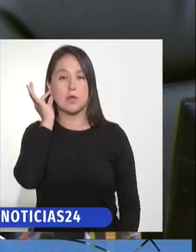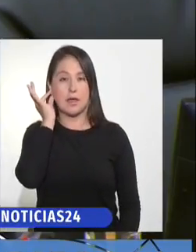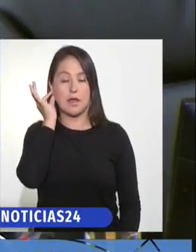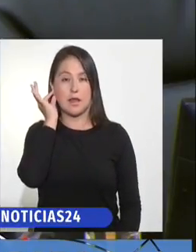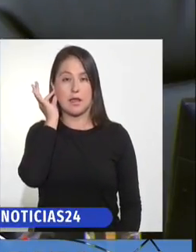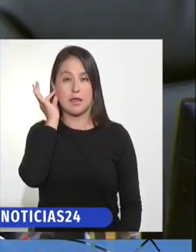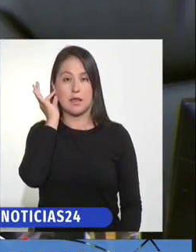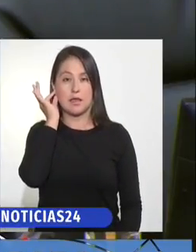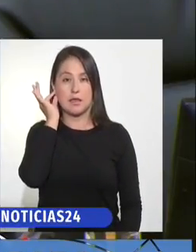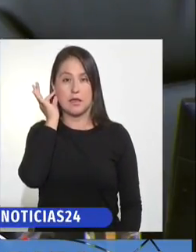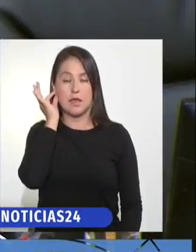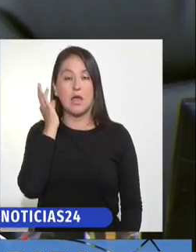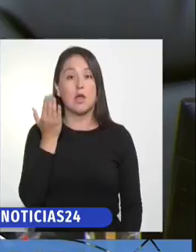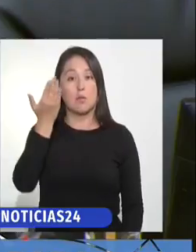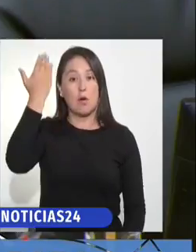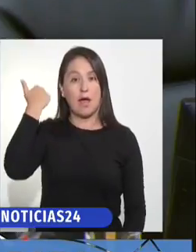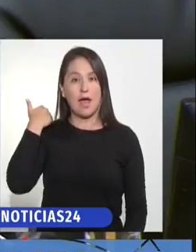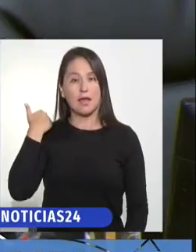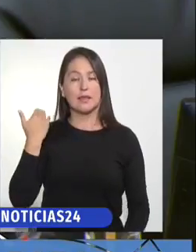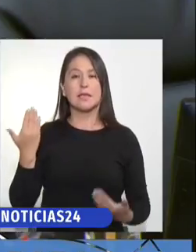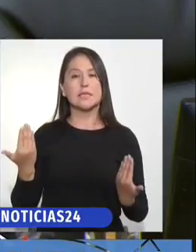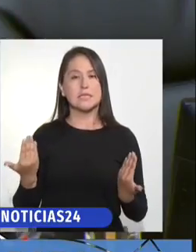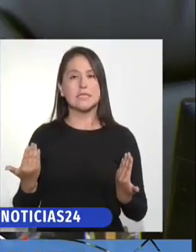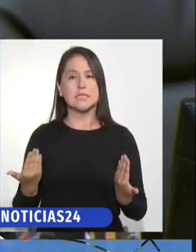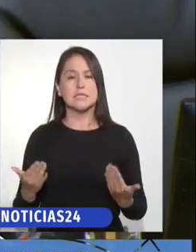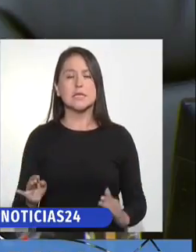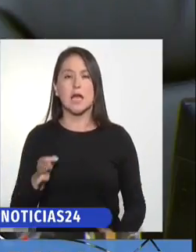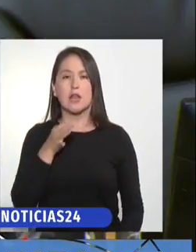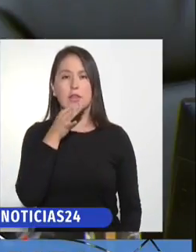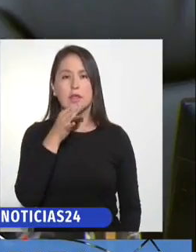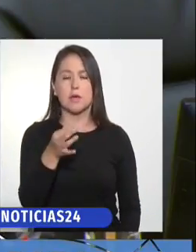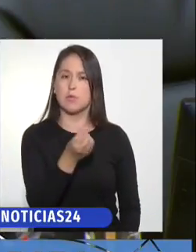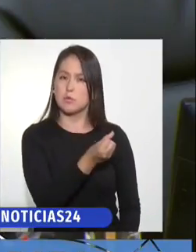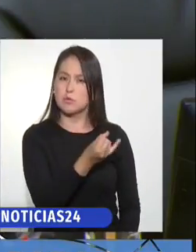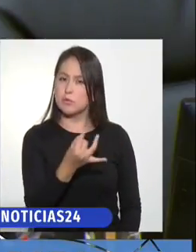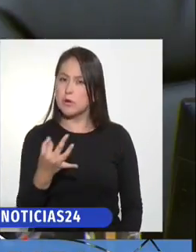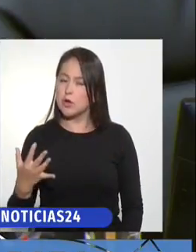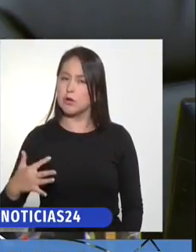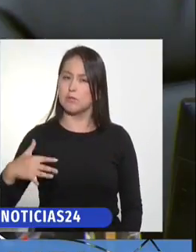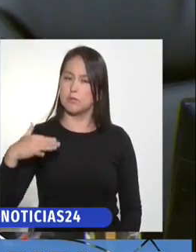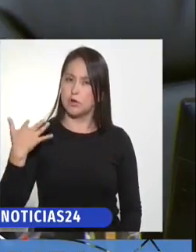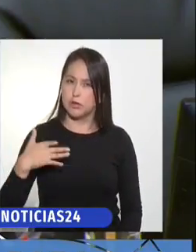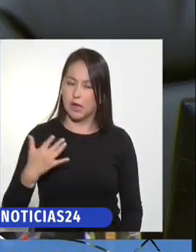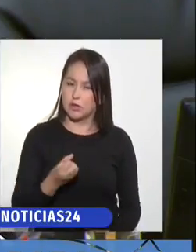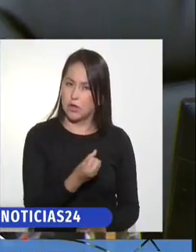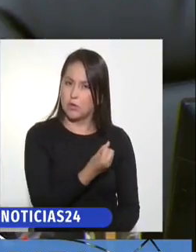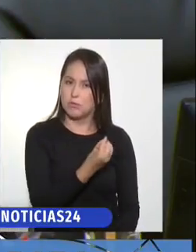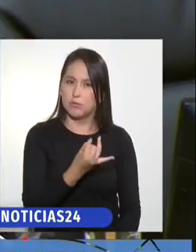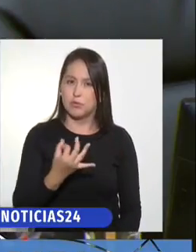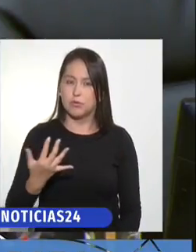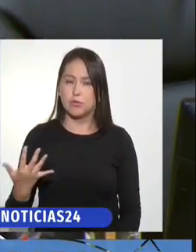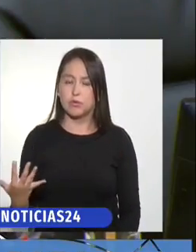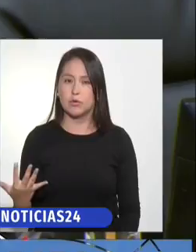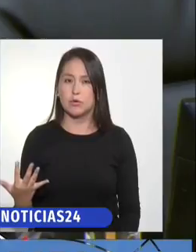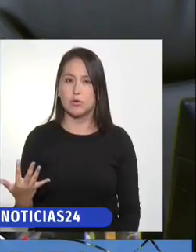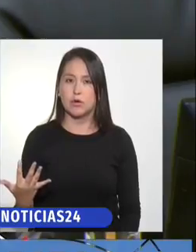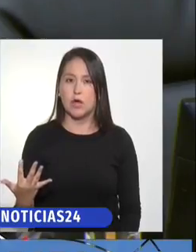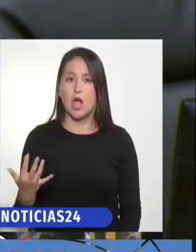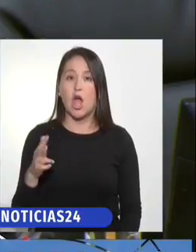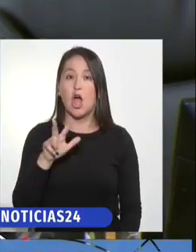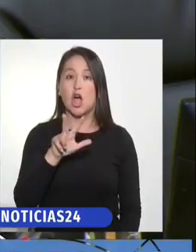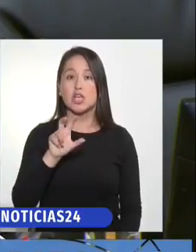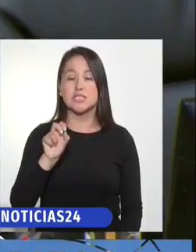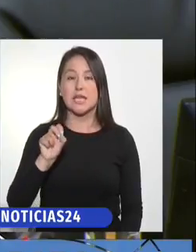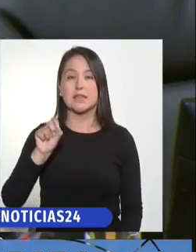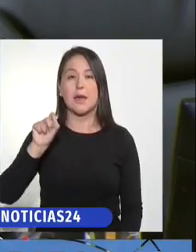Senado el proyecto de ingreso mínimo garantizado. Vamos al Congreso, ahí está Kevin Filgueras con el ministro,